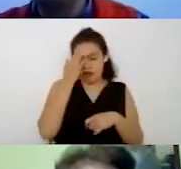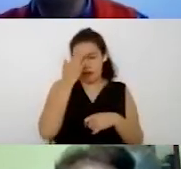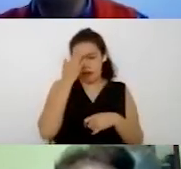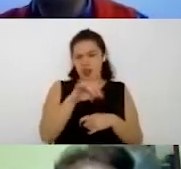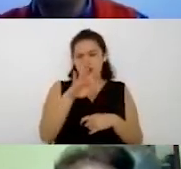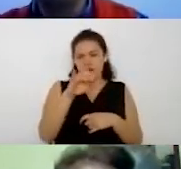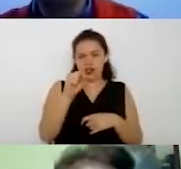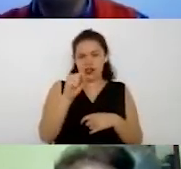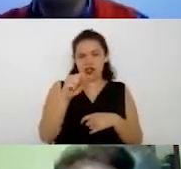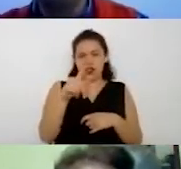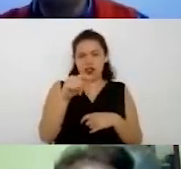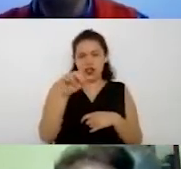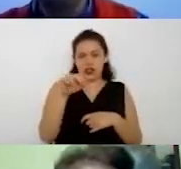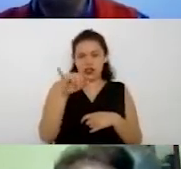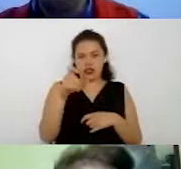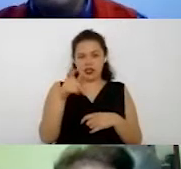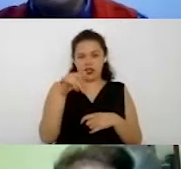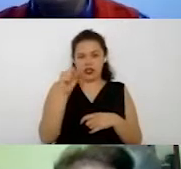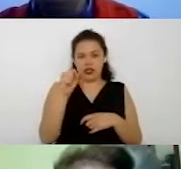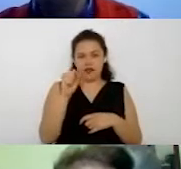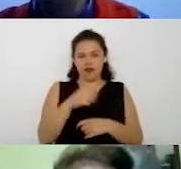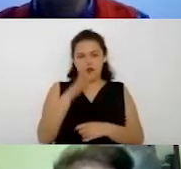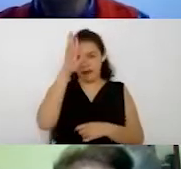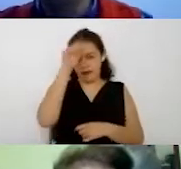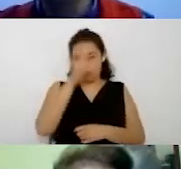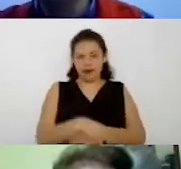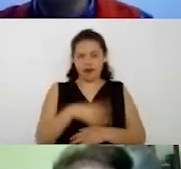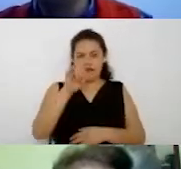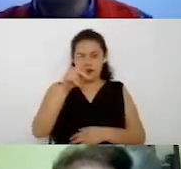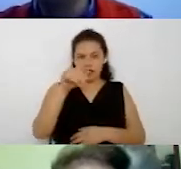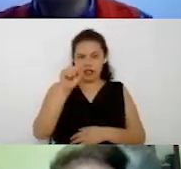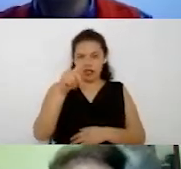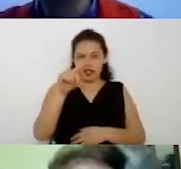epistaxis. ¿De acuerdo? La